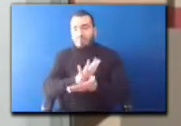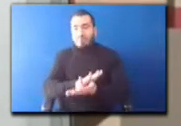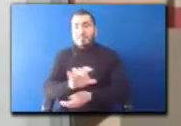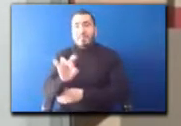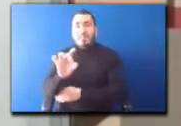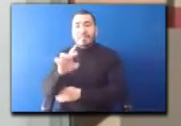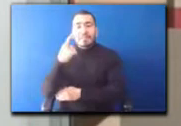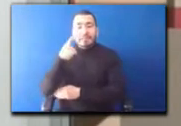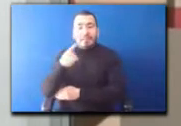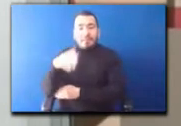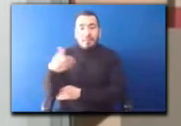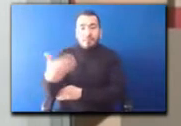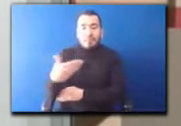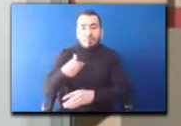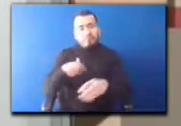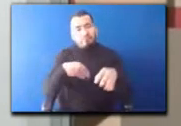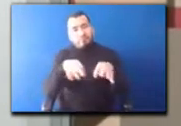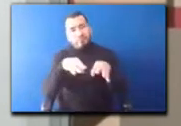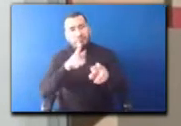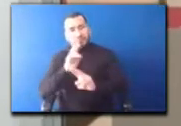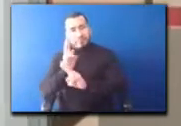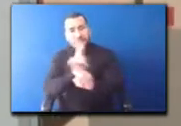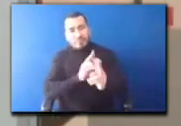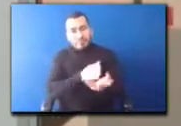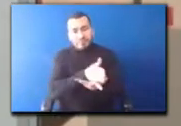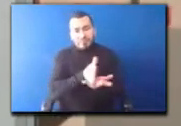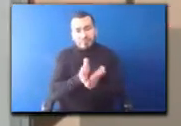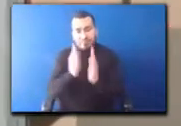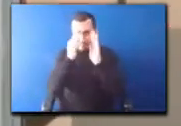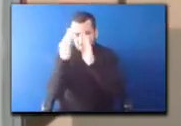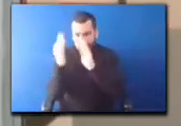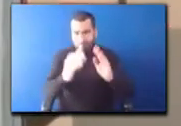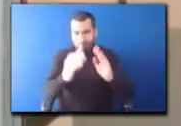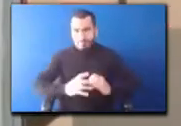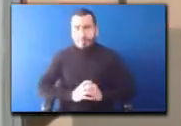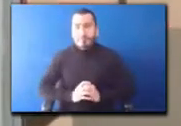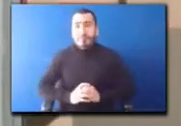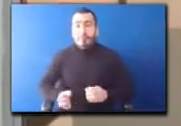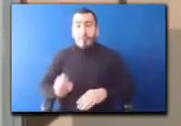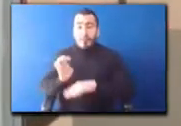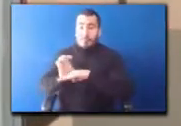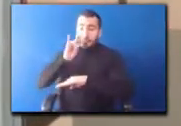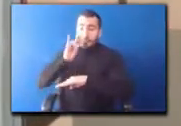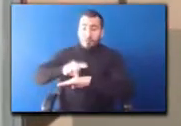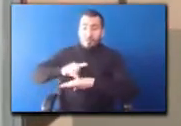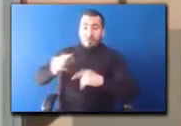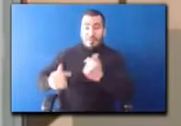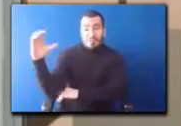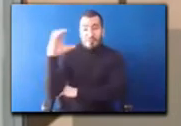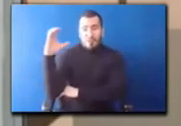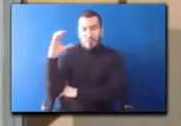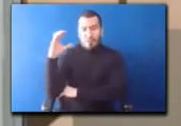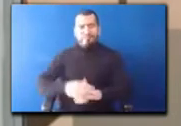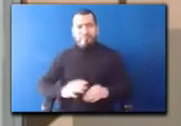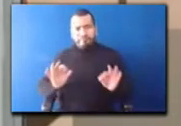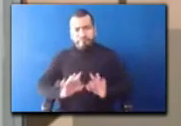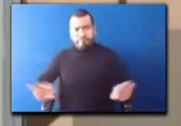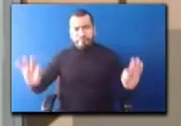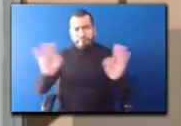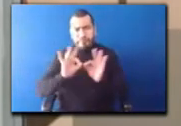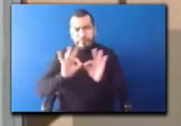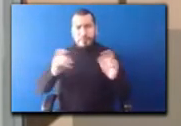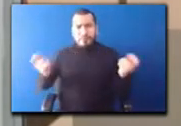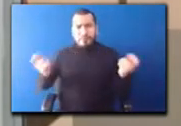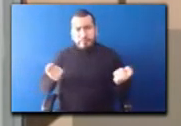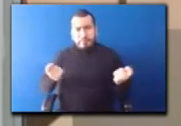su recepción mediante los canales habilitados para este propósito. Para la Superintendencia Financiera es de gran importancia promocionar